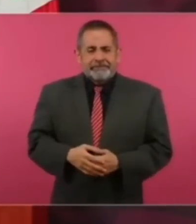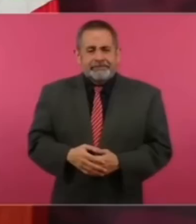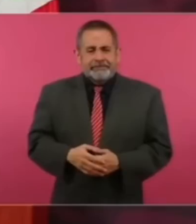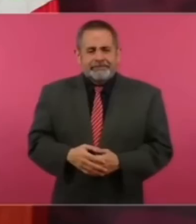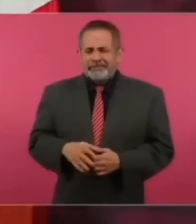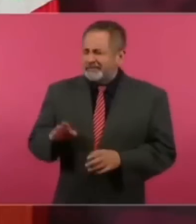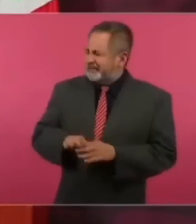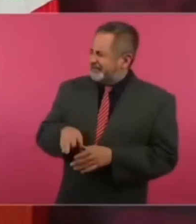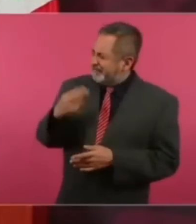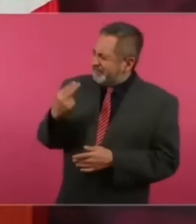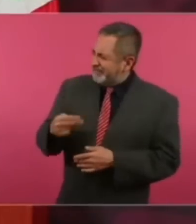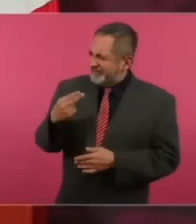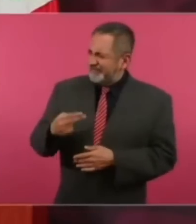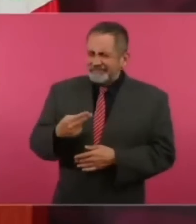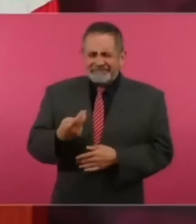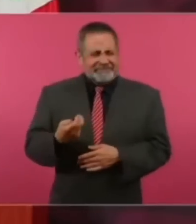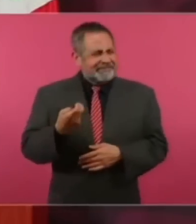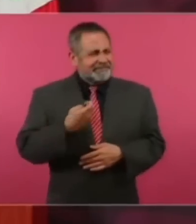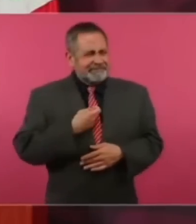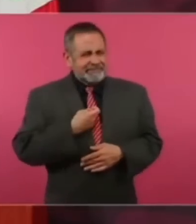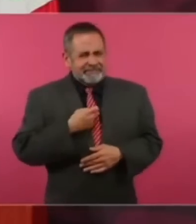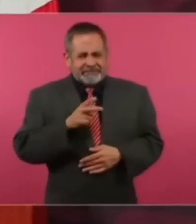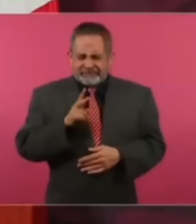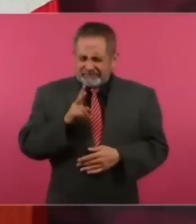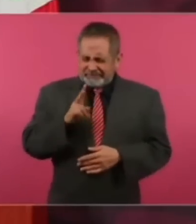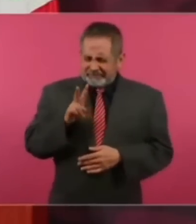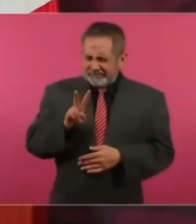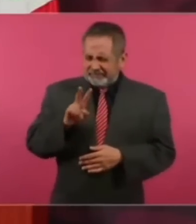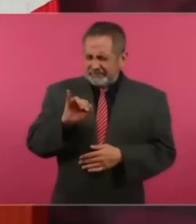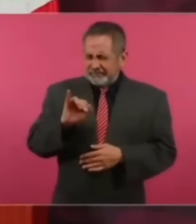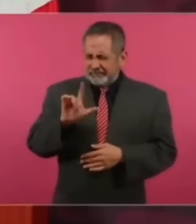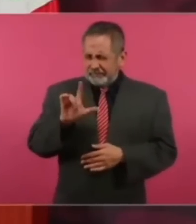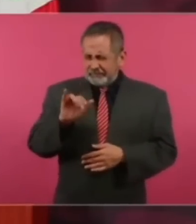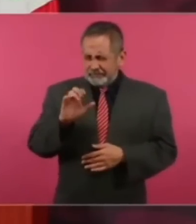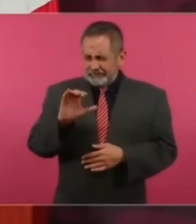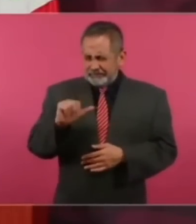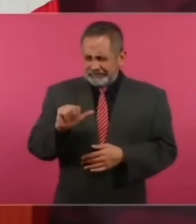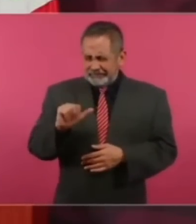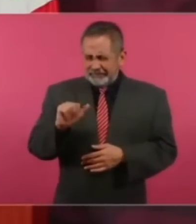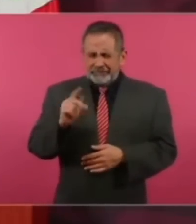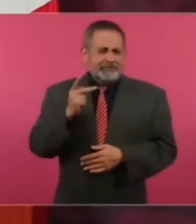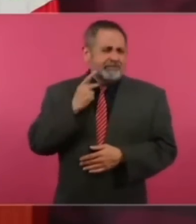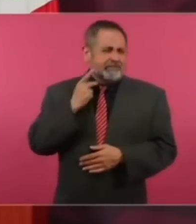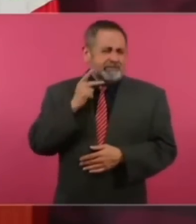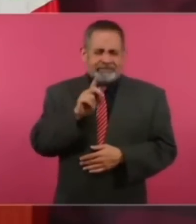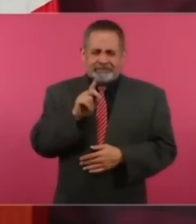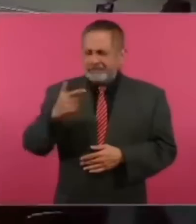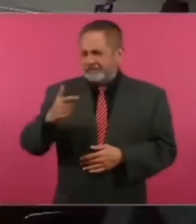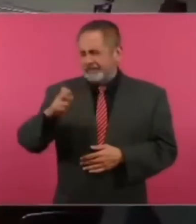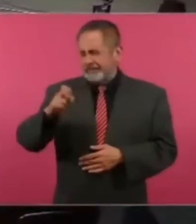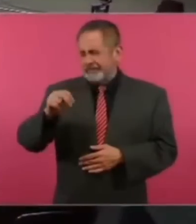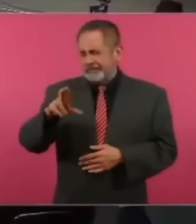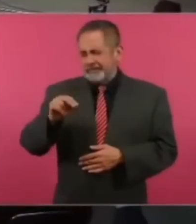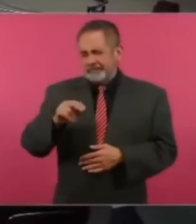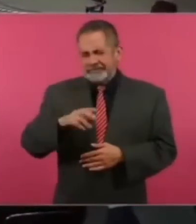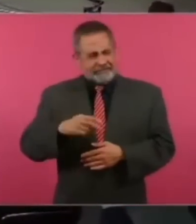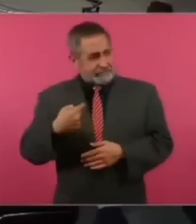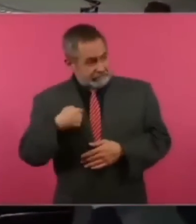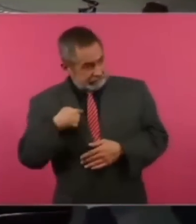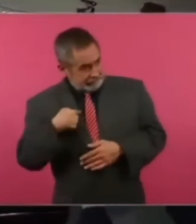¿cómo se llama? De violencia política de género.